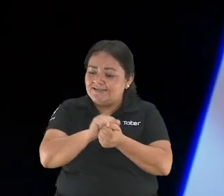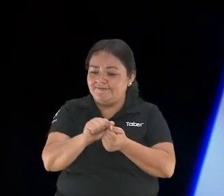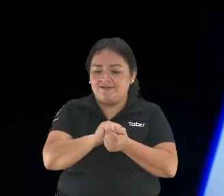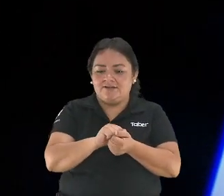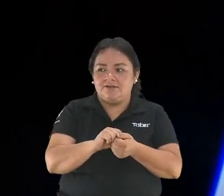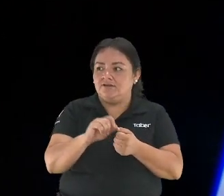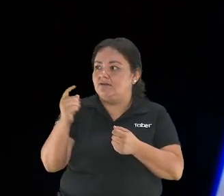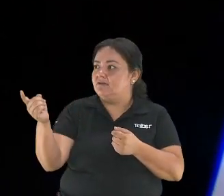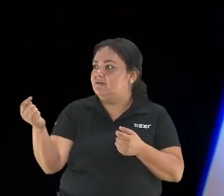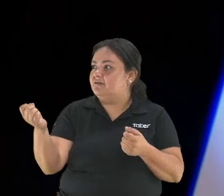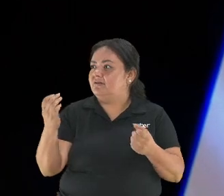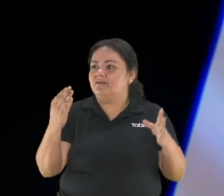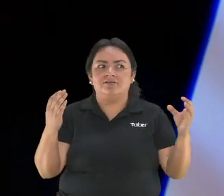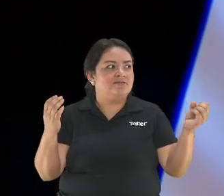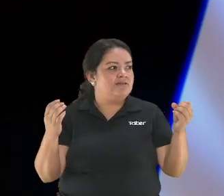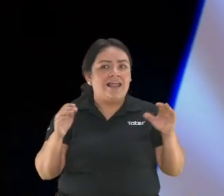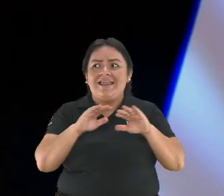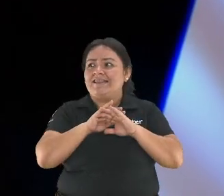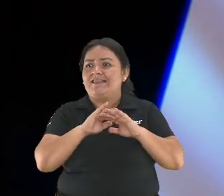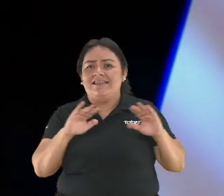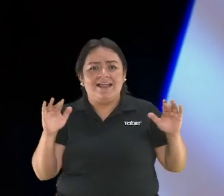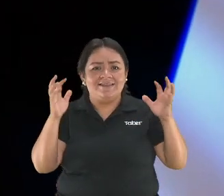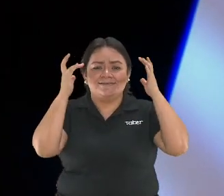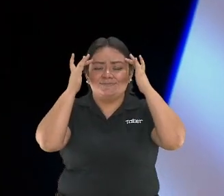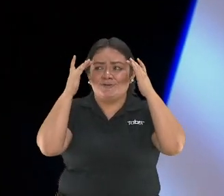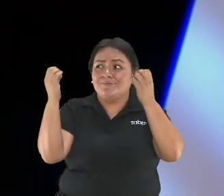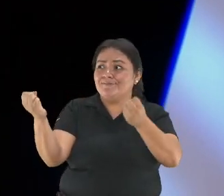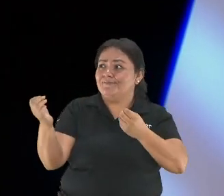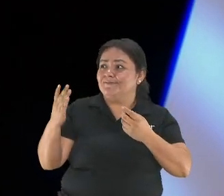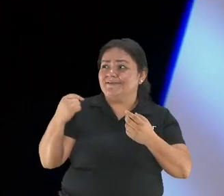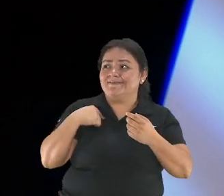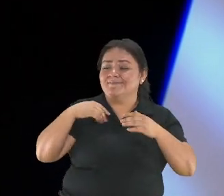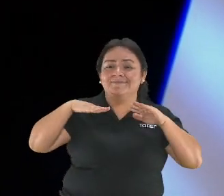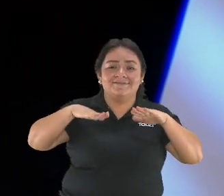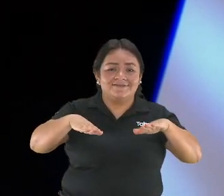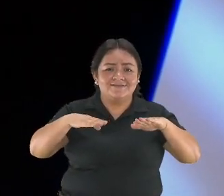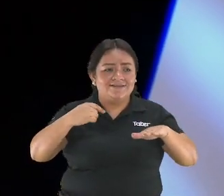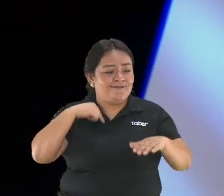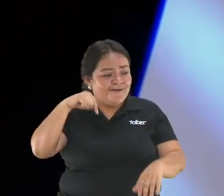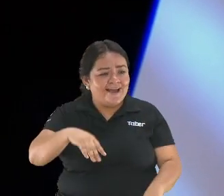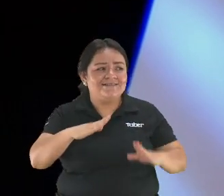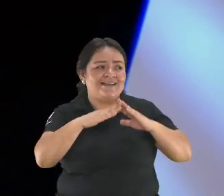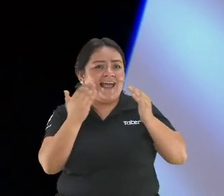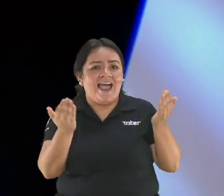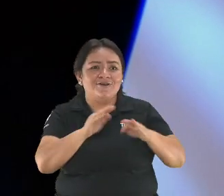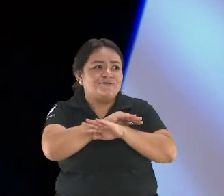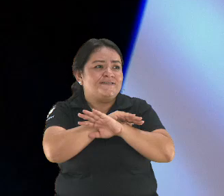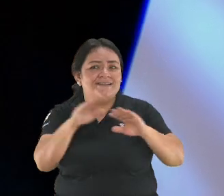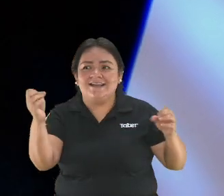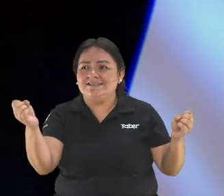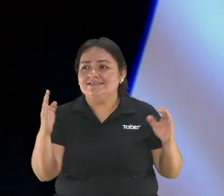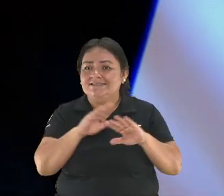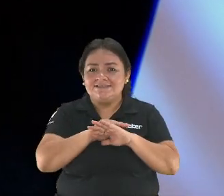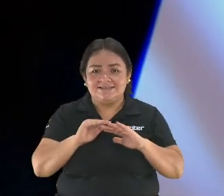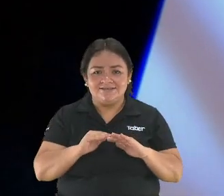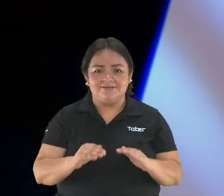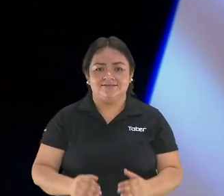nadie nadie se preocupa por lo que yo hago en esta casa